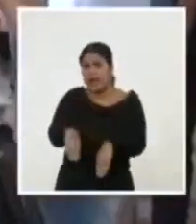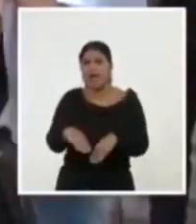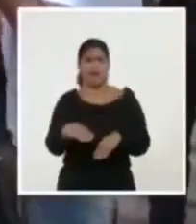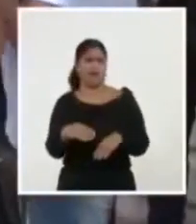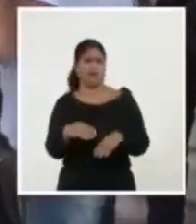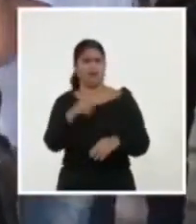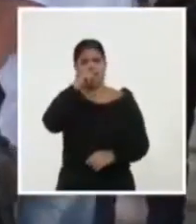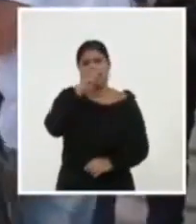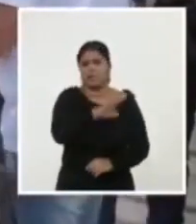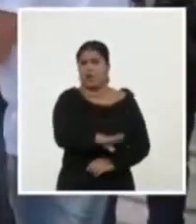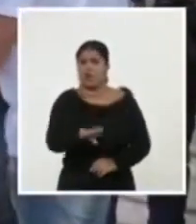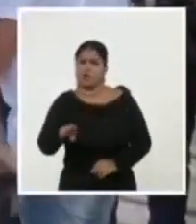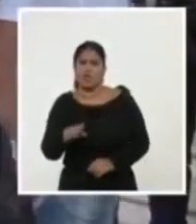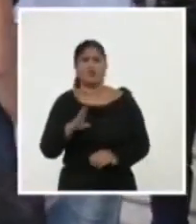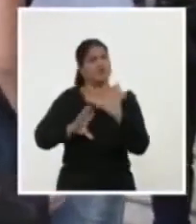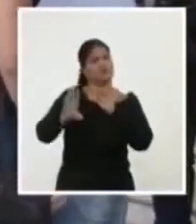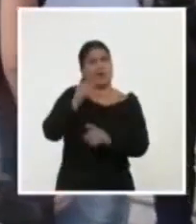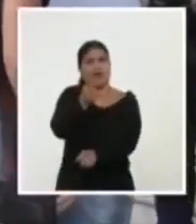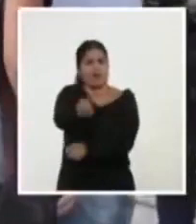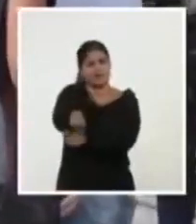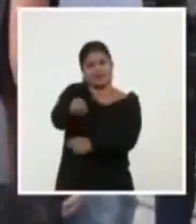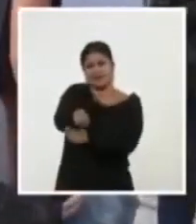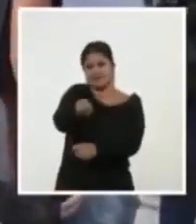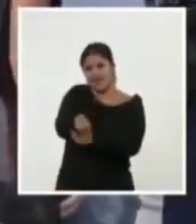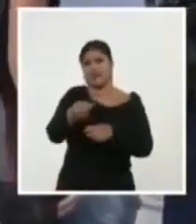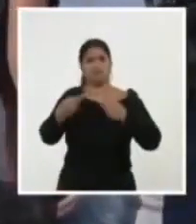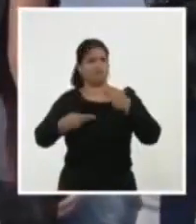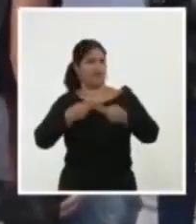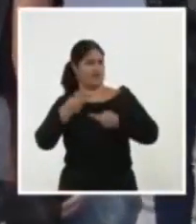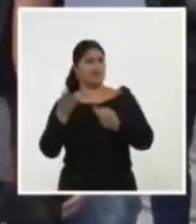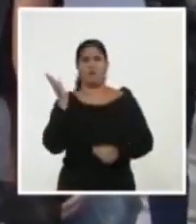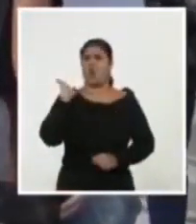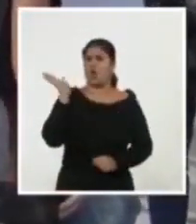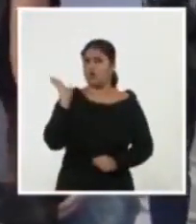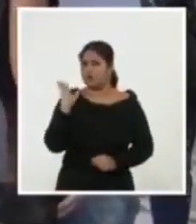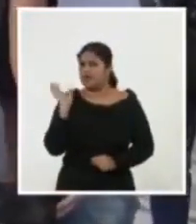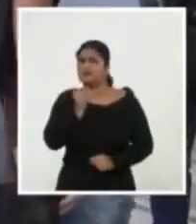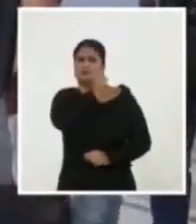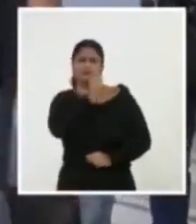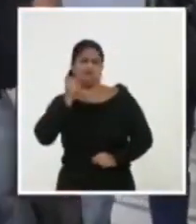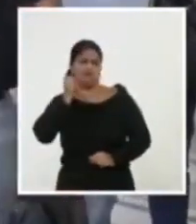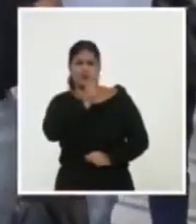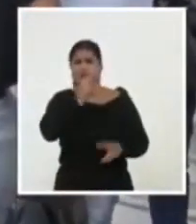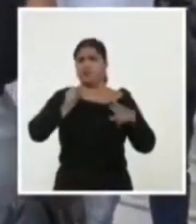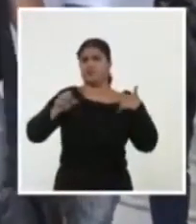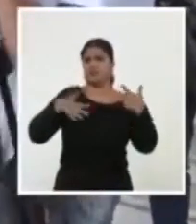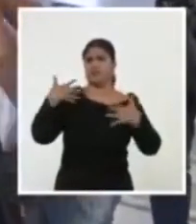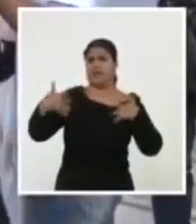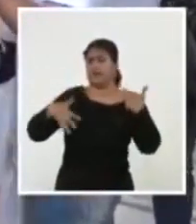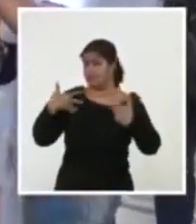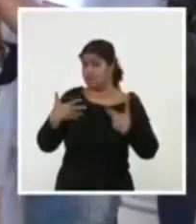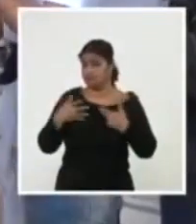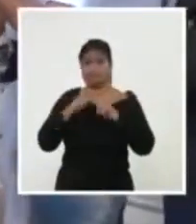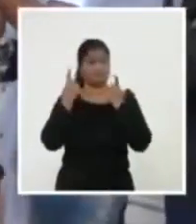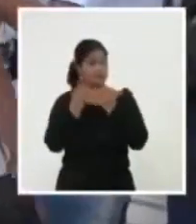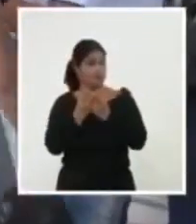libros. Hemos hecho juegos interactivos con los niños, pequeños conciertos, recitales, mítines políticos. Hemos hecho de todo,